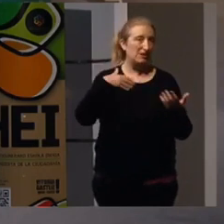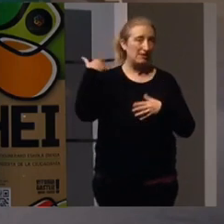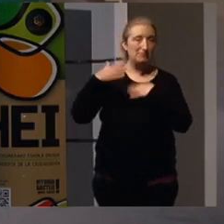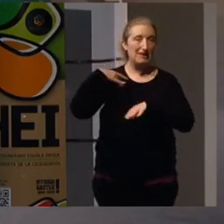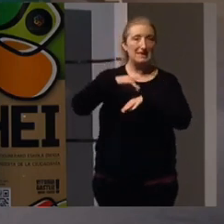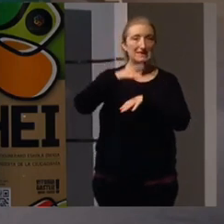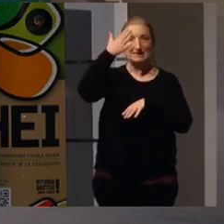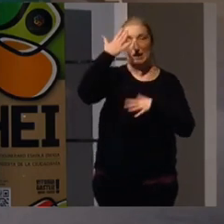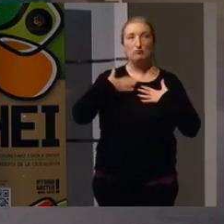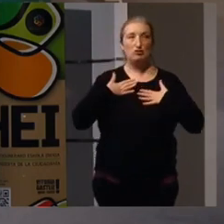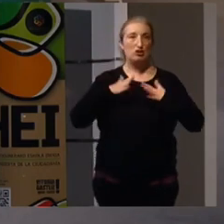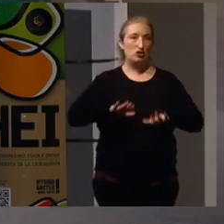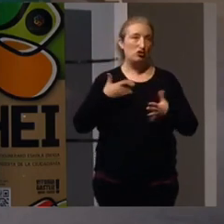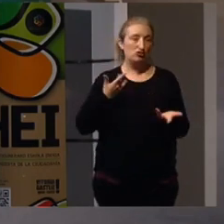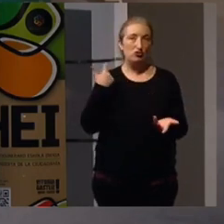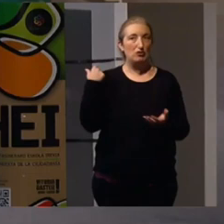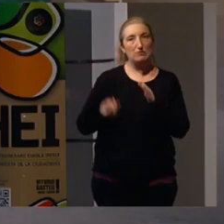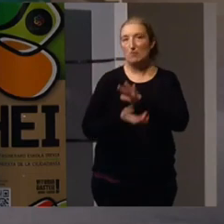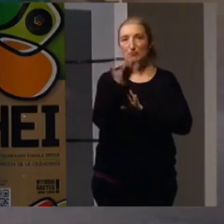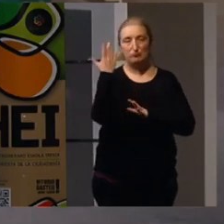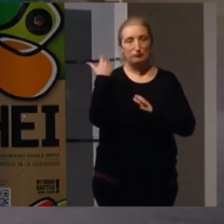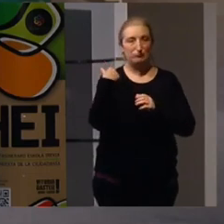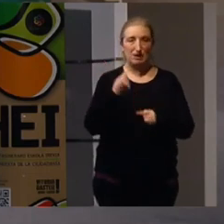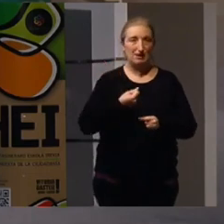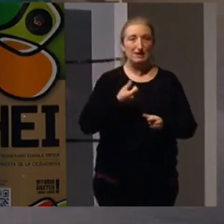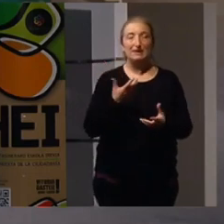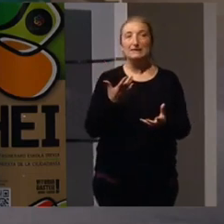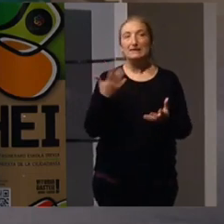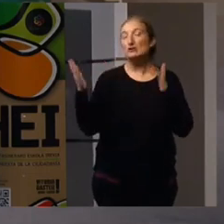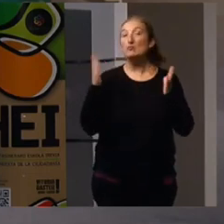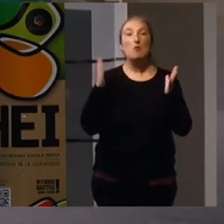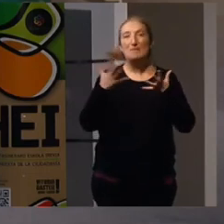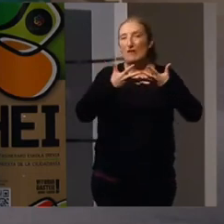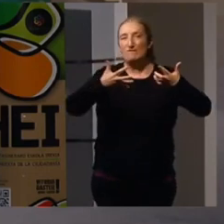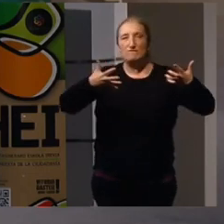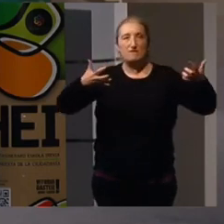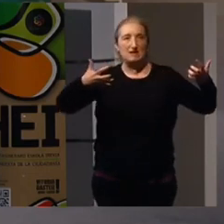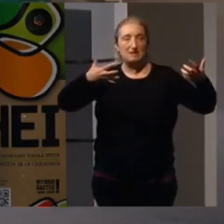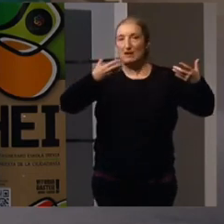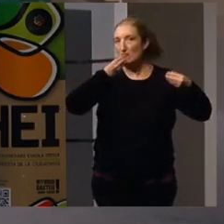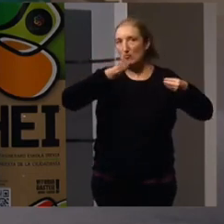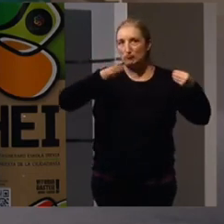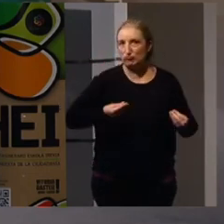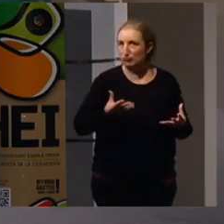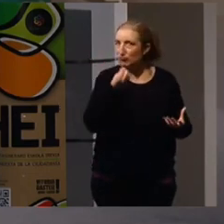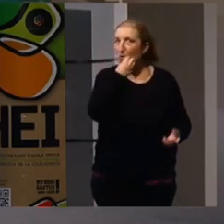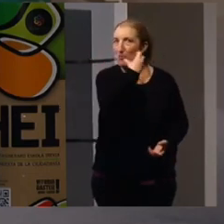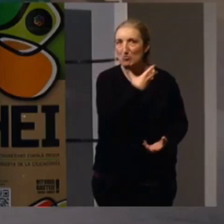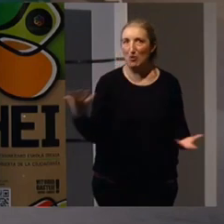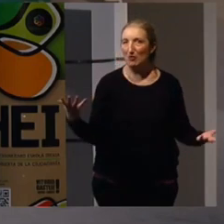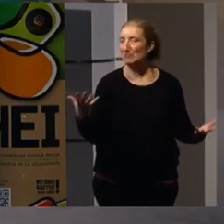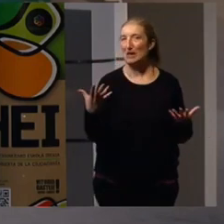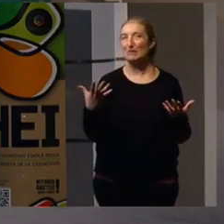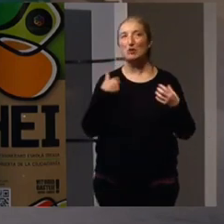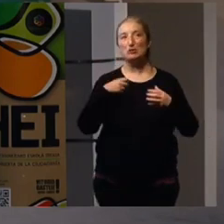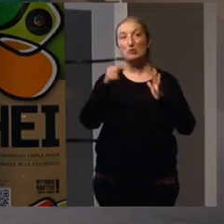de Salud Mental en la que yo estoy. Yo creo que en su momento fue una frase que tenía sentido decirla, pues por intentar